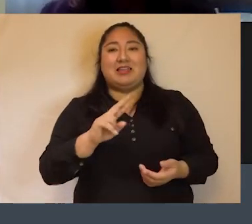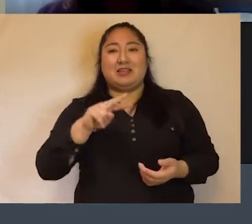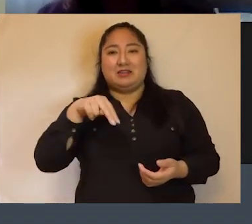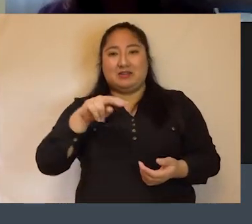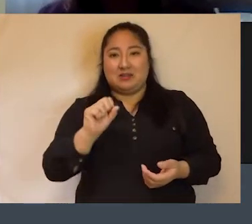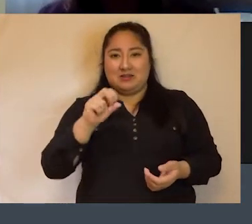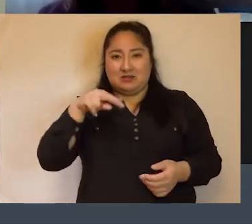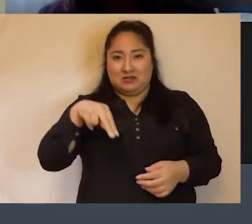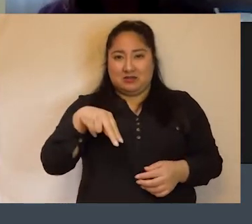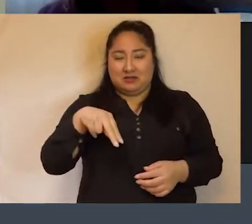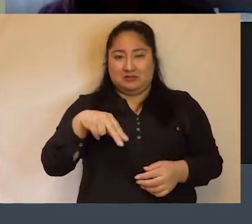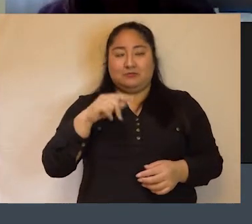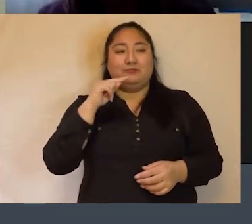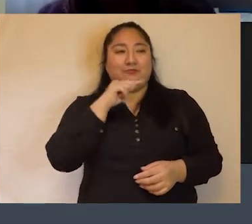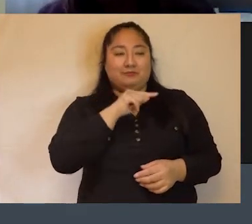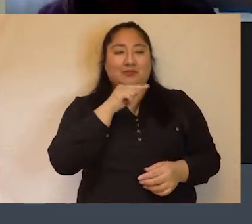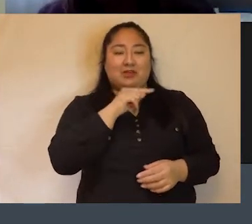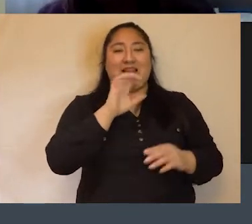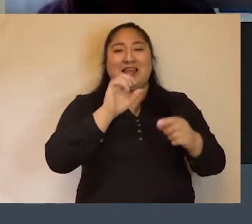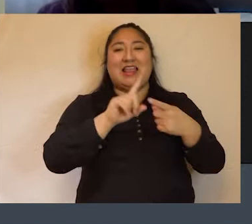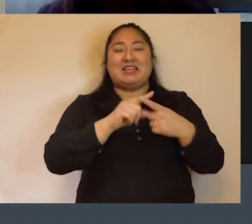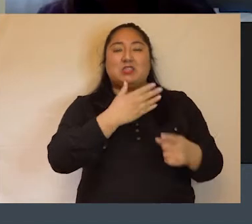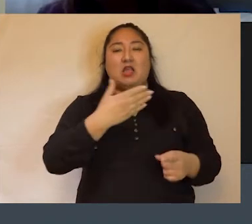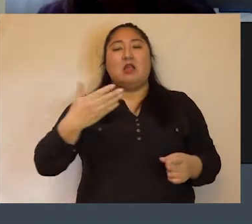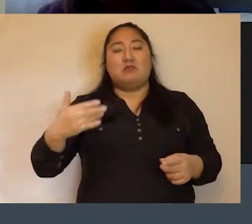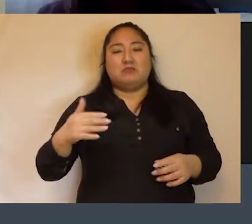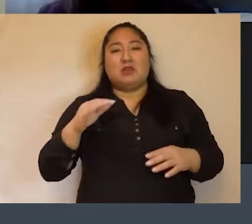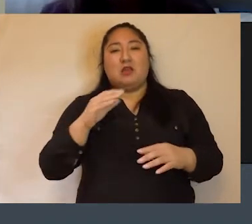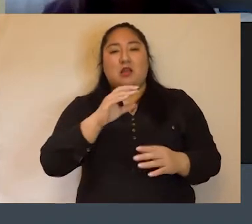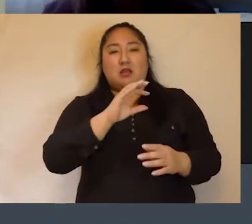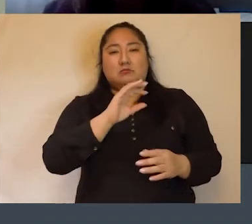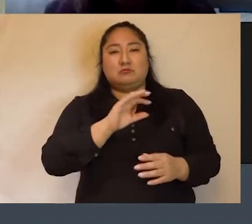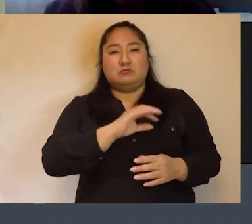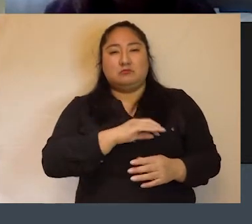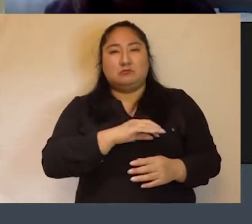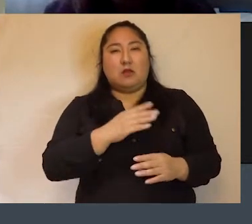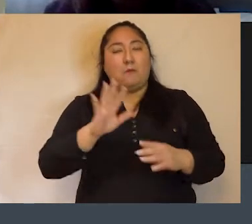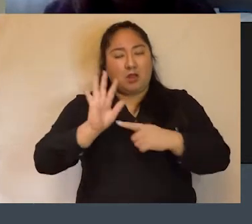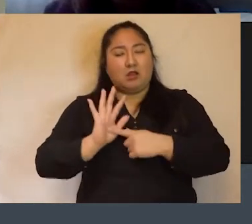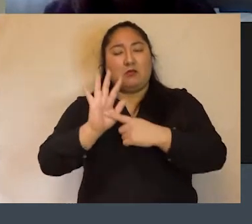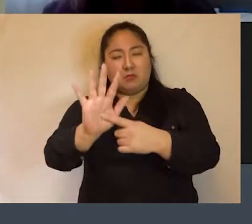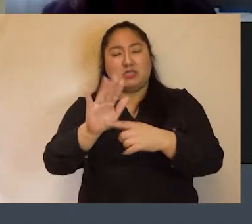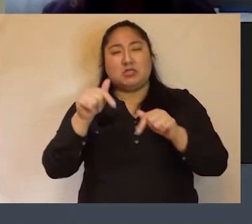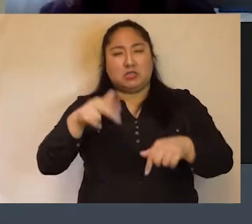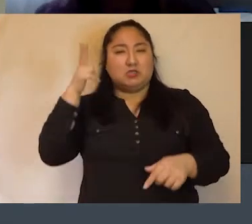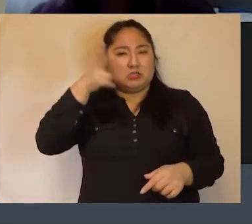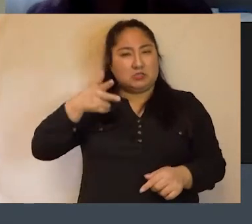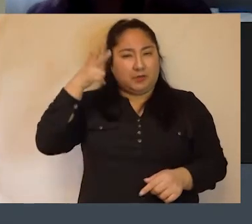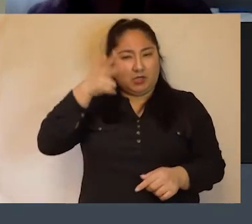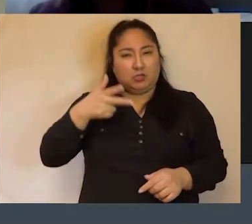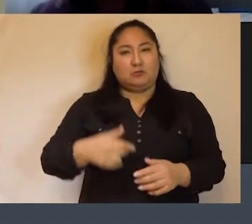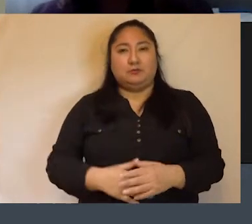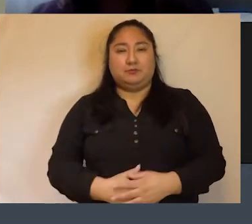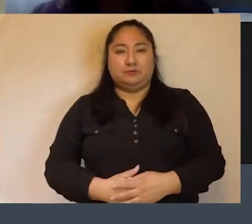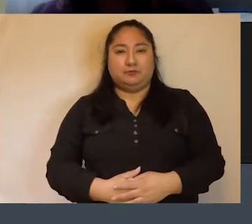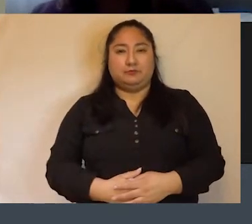dar la palabra a Hernán Frigolet, ex tesorero general de la República, para que exponga en este seminario.